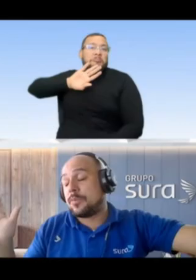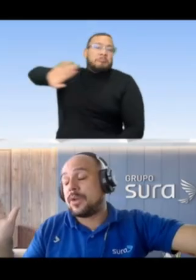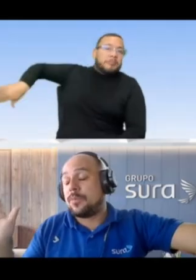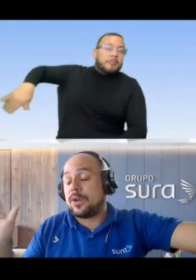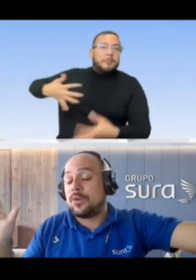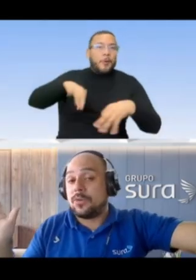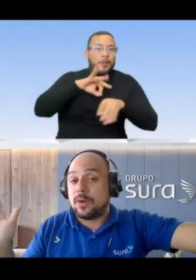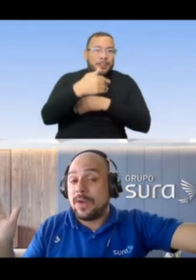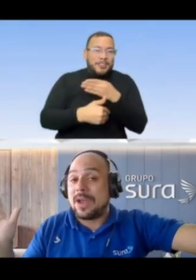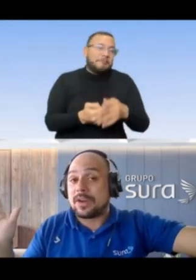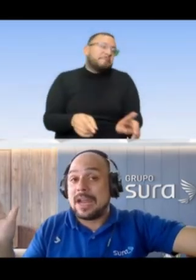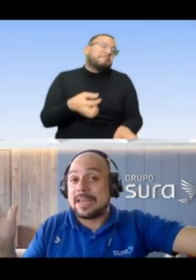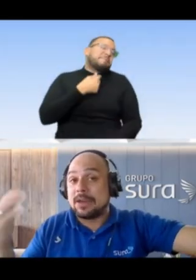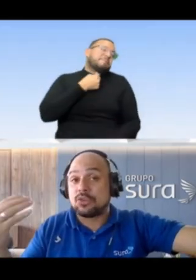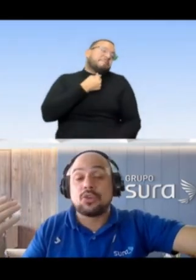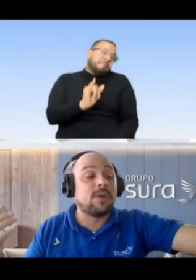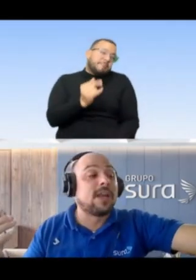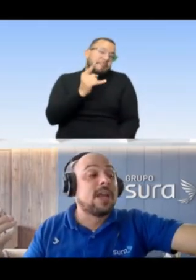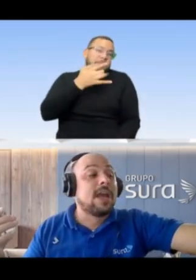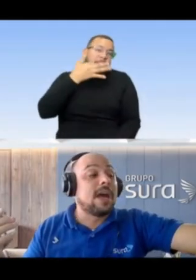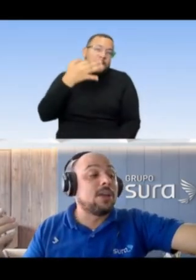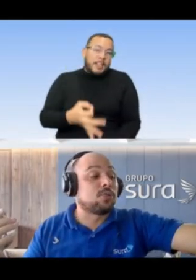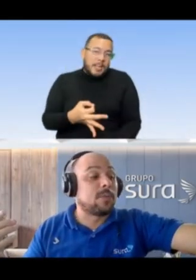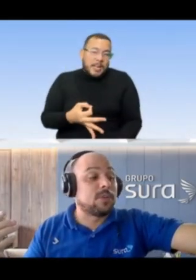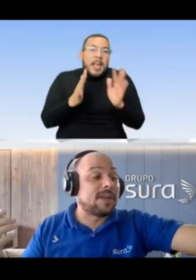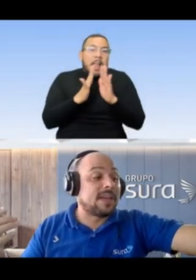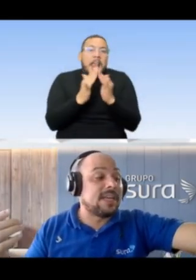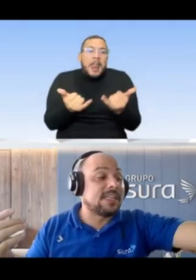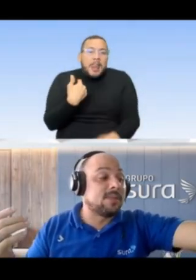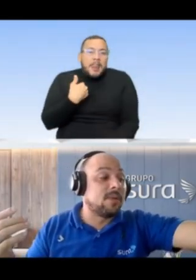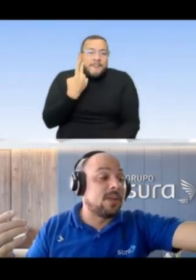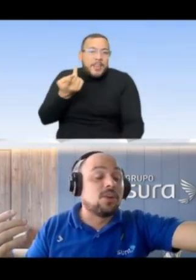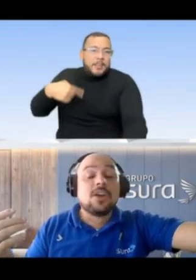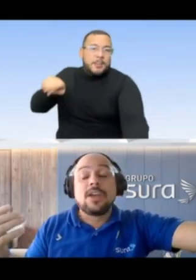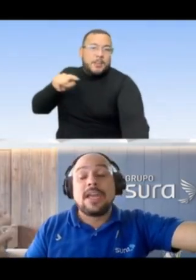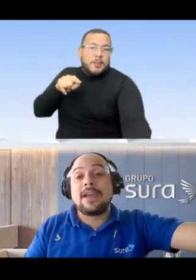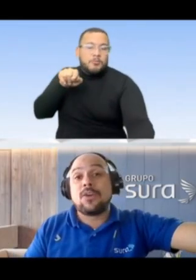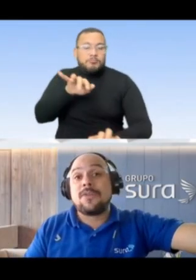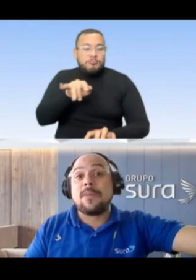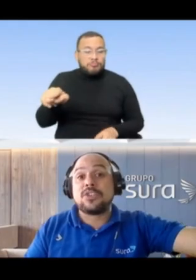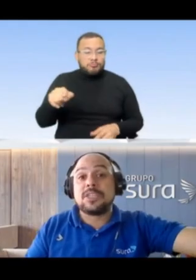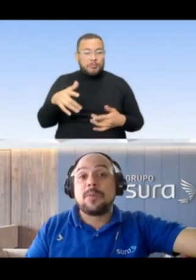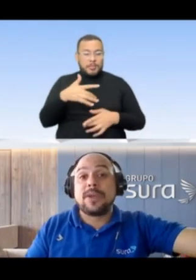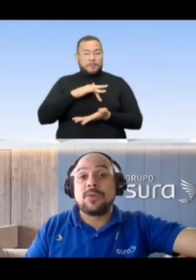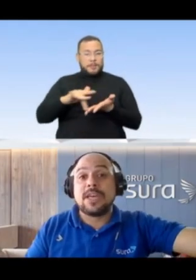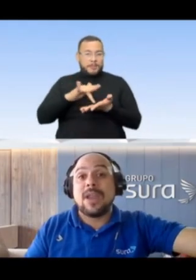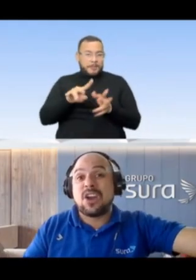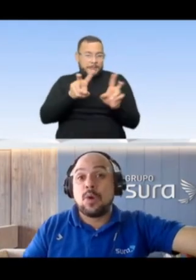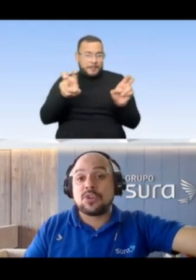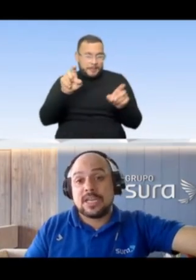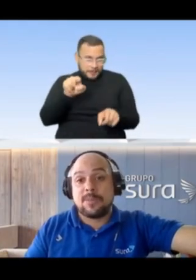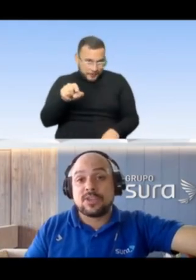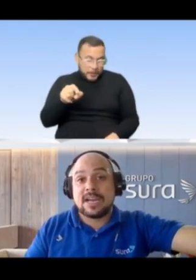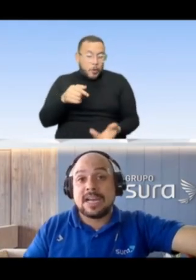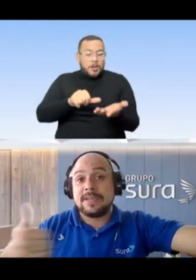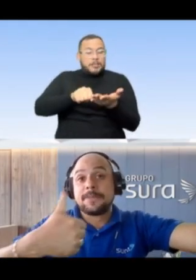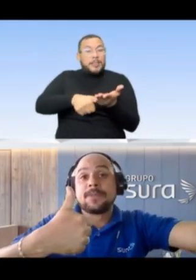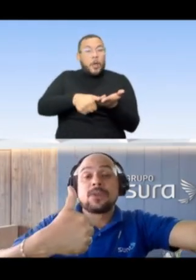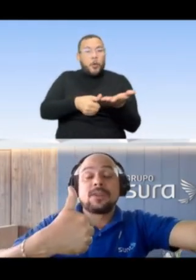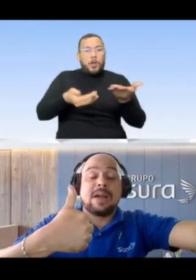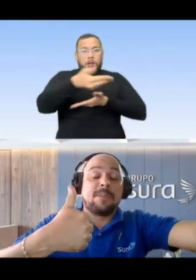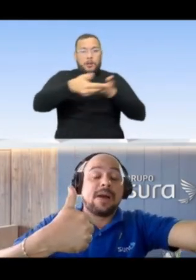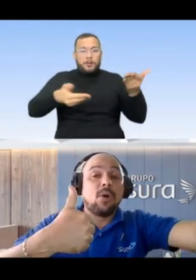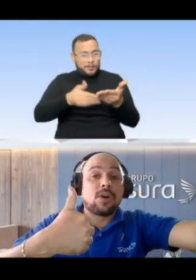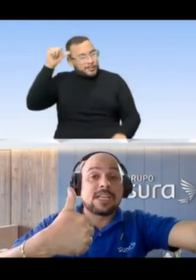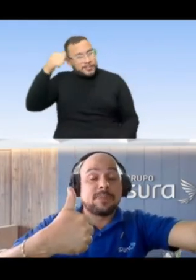Fue algo chistoso, pero fue algo real que nos tocó ver a los cuerpos de emergencia en ese momento, con el famosísimo pico y cédula. ¿Cómo salíamos a la